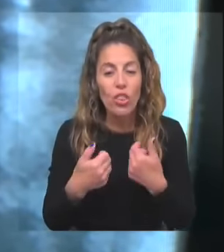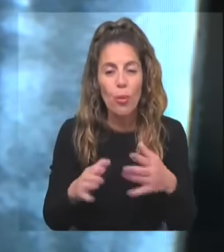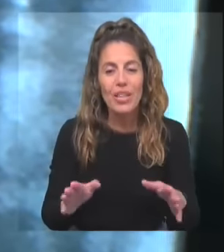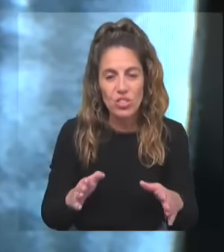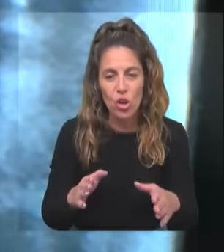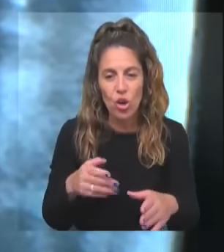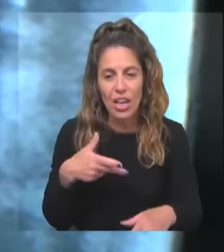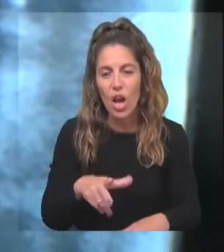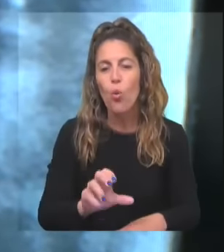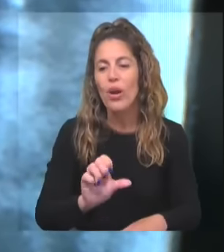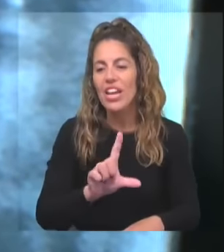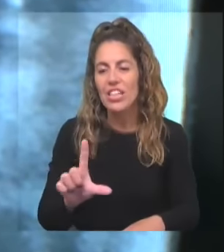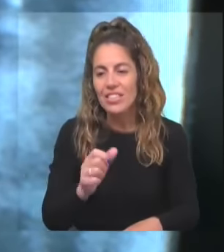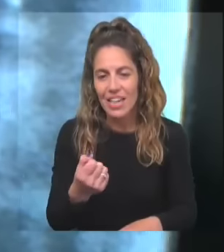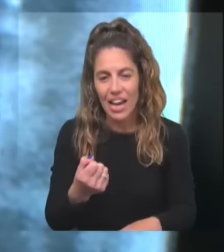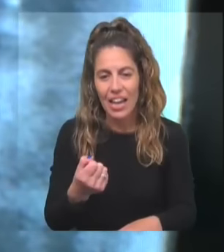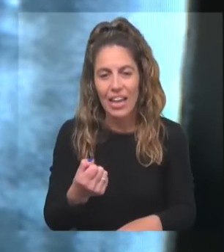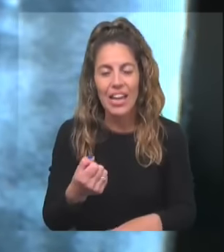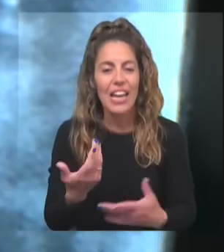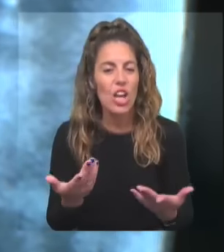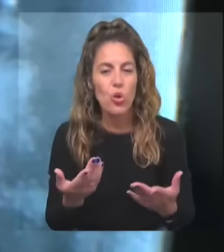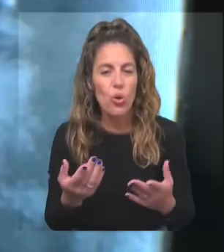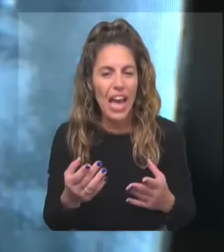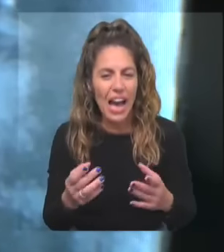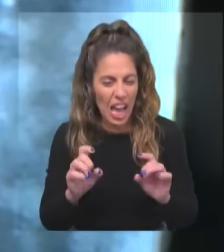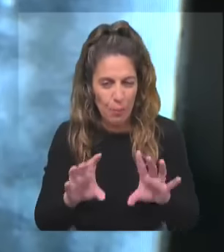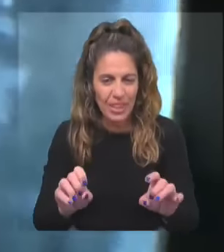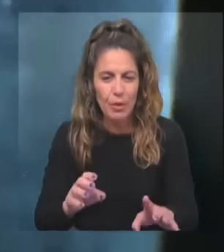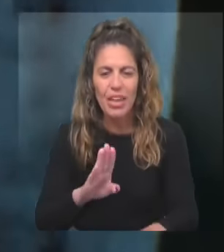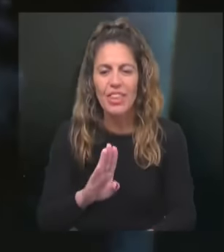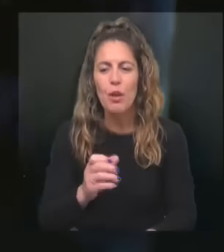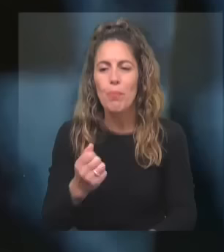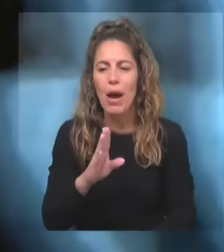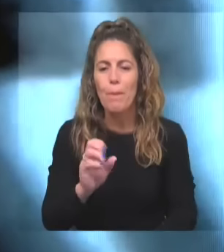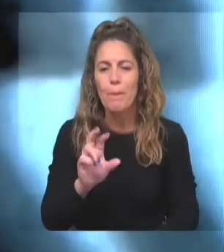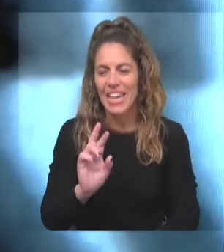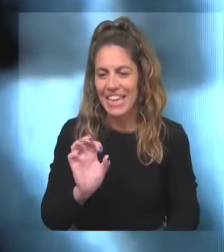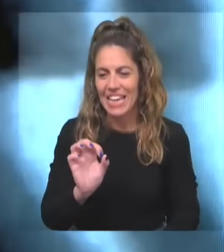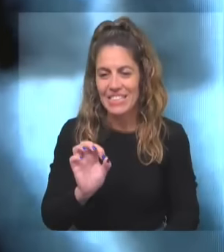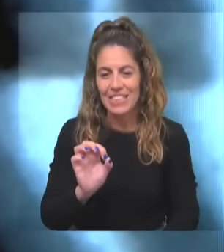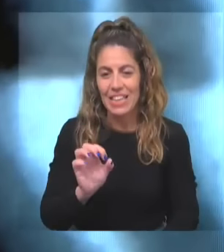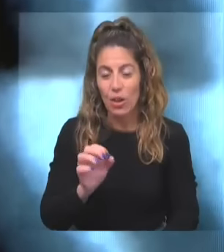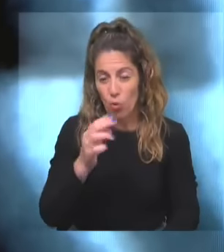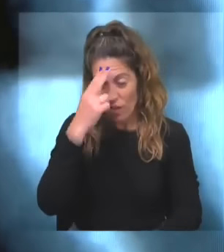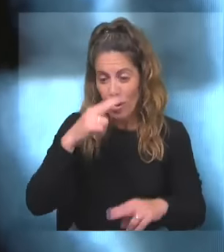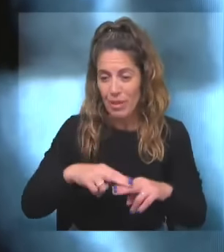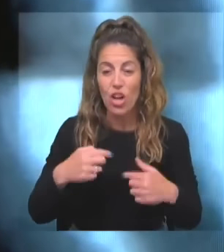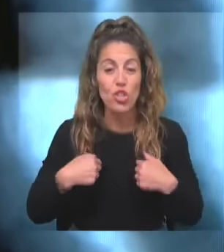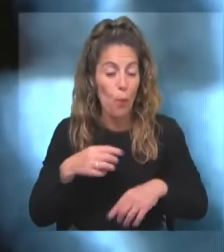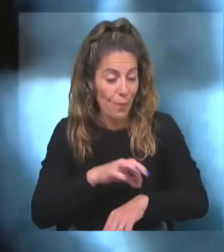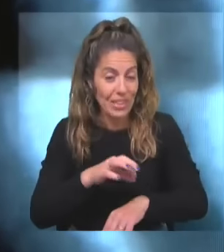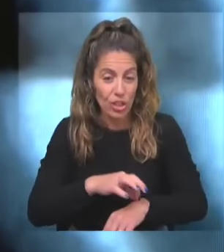huella en una epidemia de paperas que tuvieron, bueno, yo ya era médico, y me